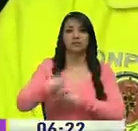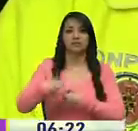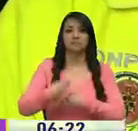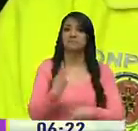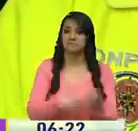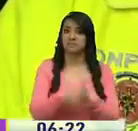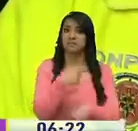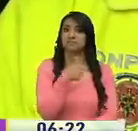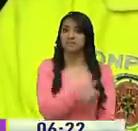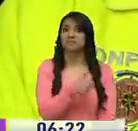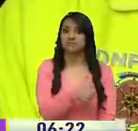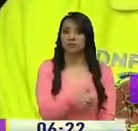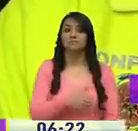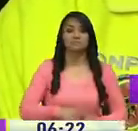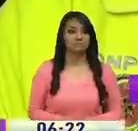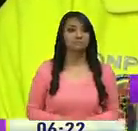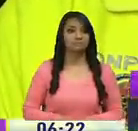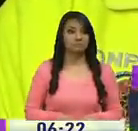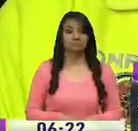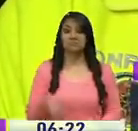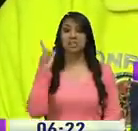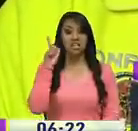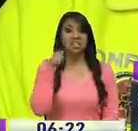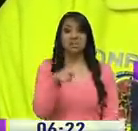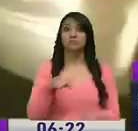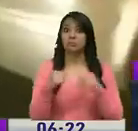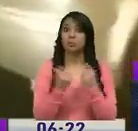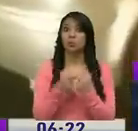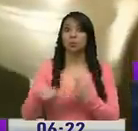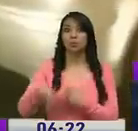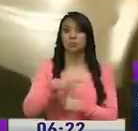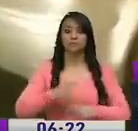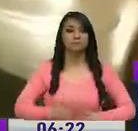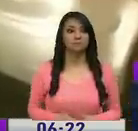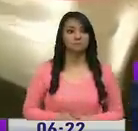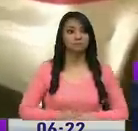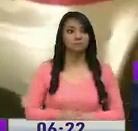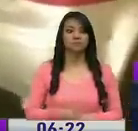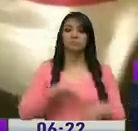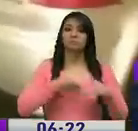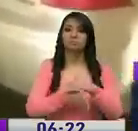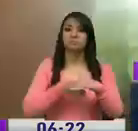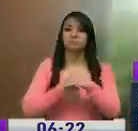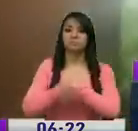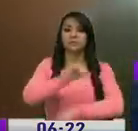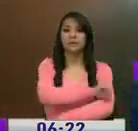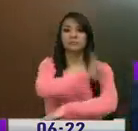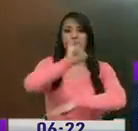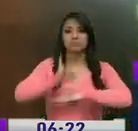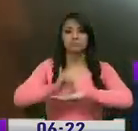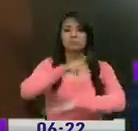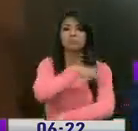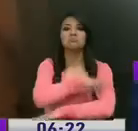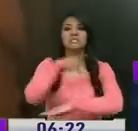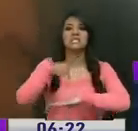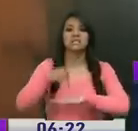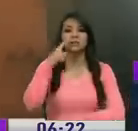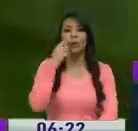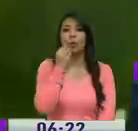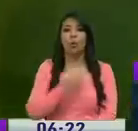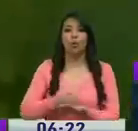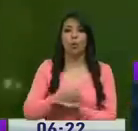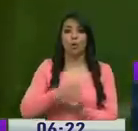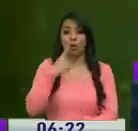ya directamente como líderes de estas estructuras los allanamientos Se realizaron en imbabura pichincha y el oro en esta última